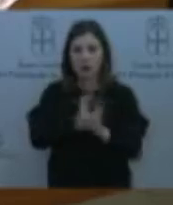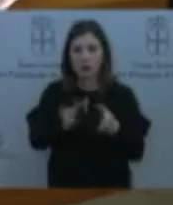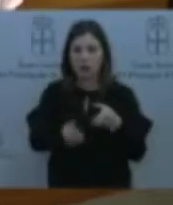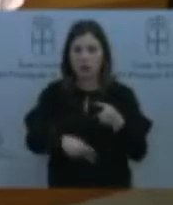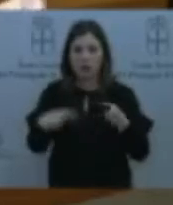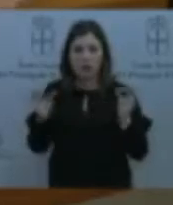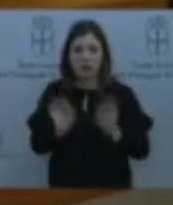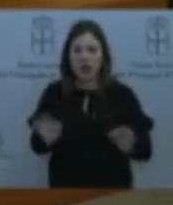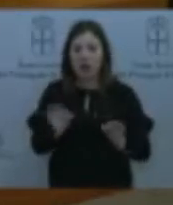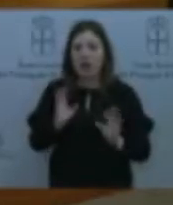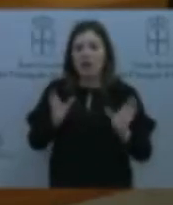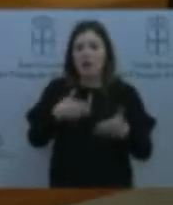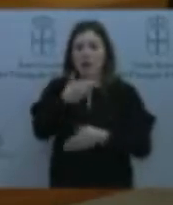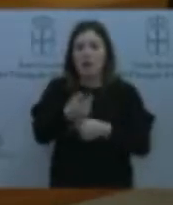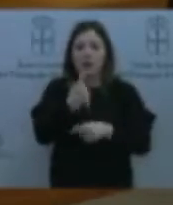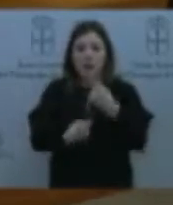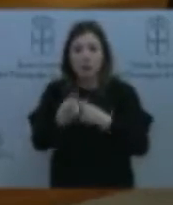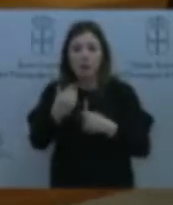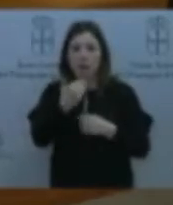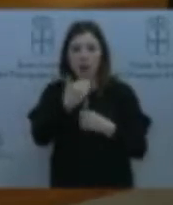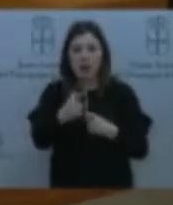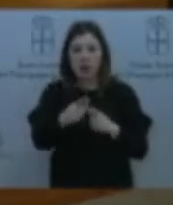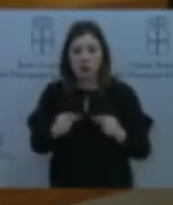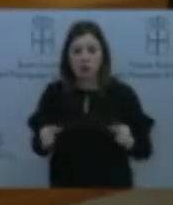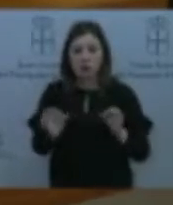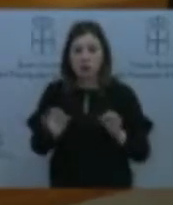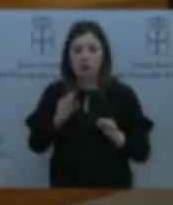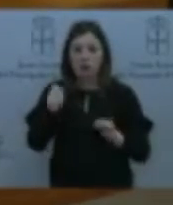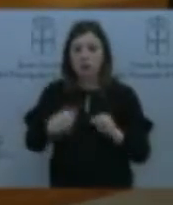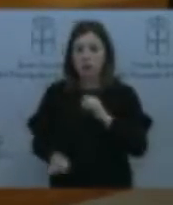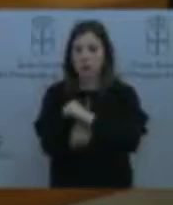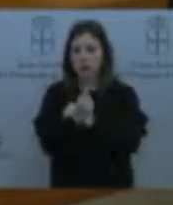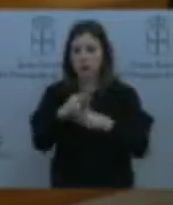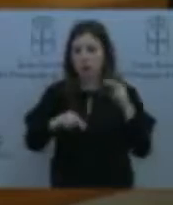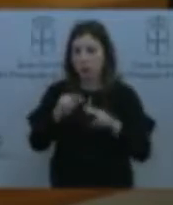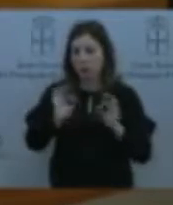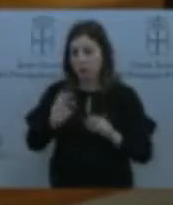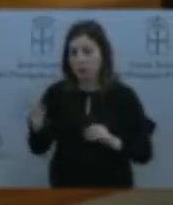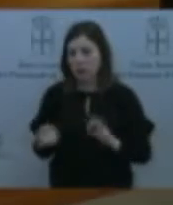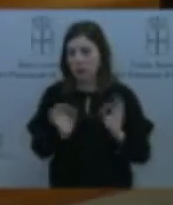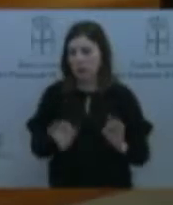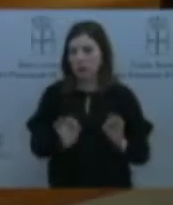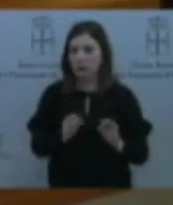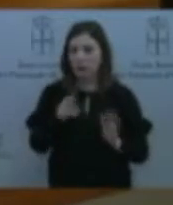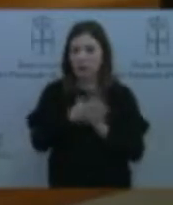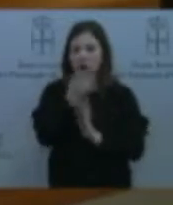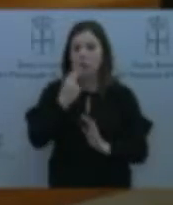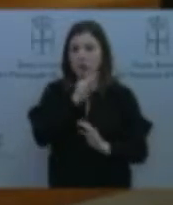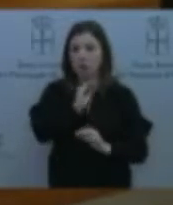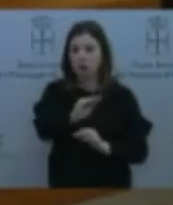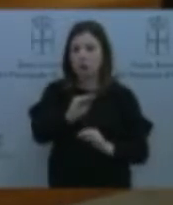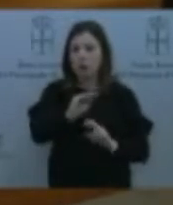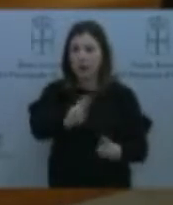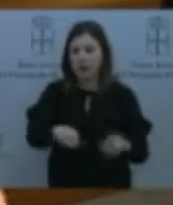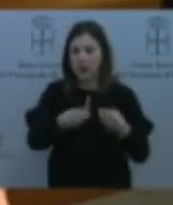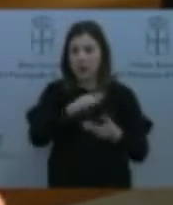cómo fue. Comisión de Investigación del Puerto del Musel, eso fue. Sus compromisos de regeneración democrática que ustedes presentaron, ese acuerdo de investidura,